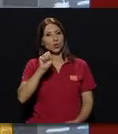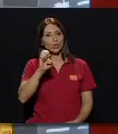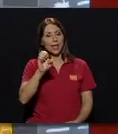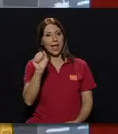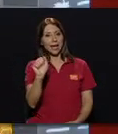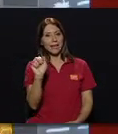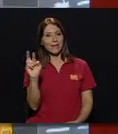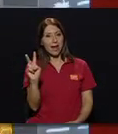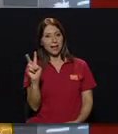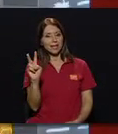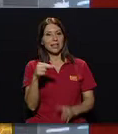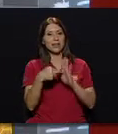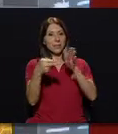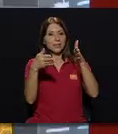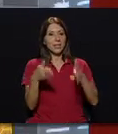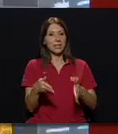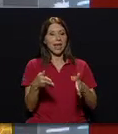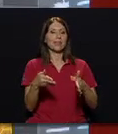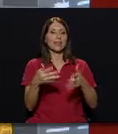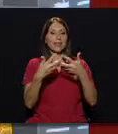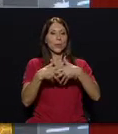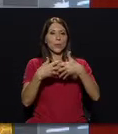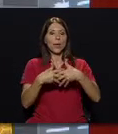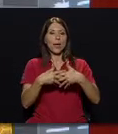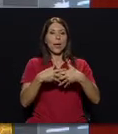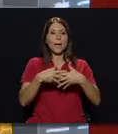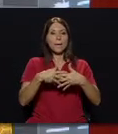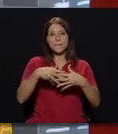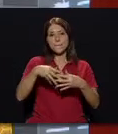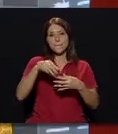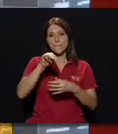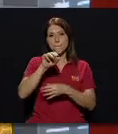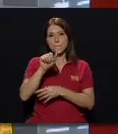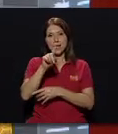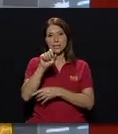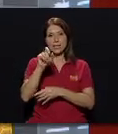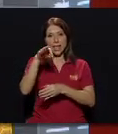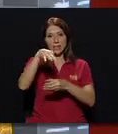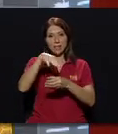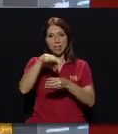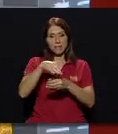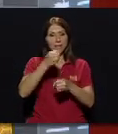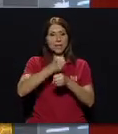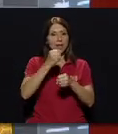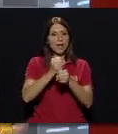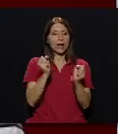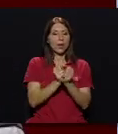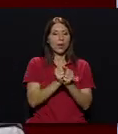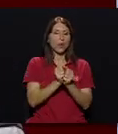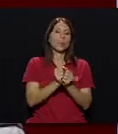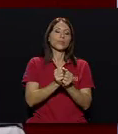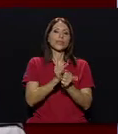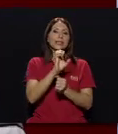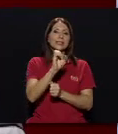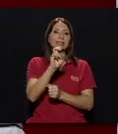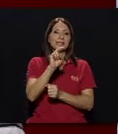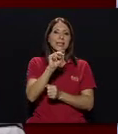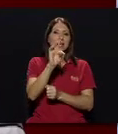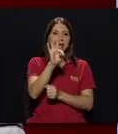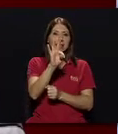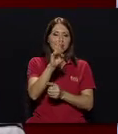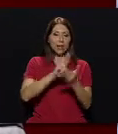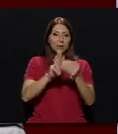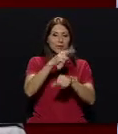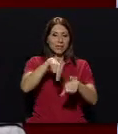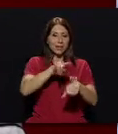señor José Araya Vargas, representante de Corporación Manzaté, que trabaja en conjunto con el SINART de la Universidad Nacional en este interesante tema. Gracias por